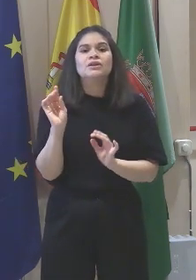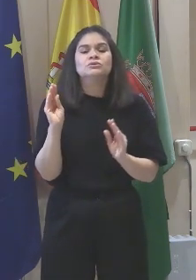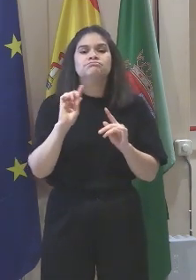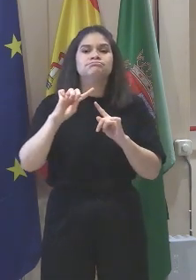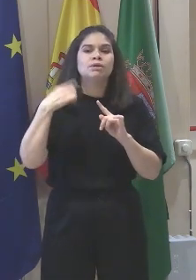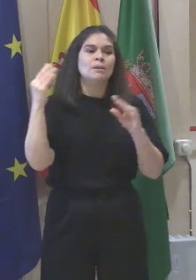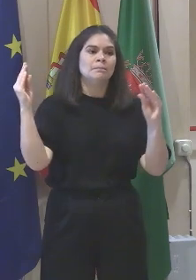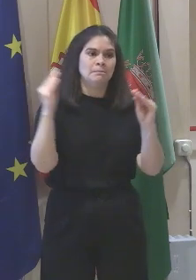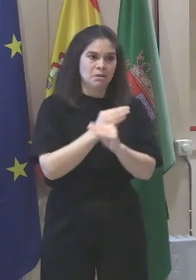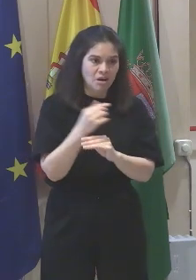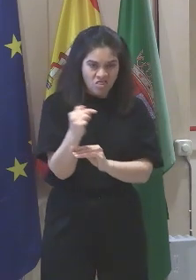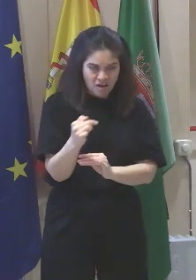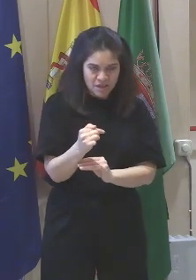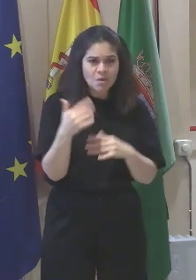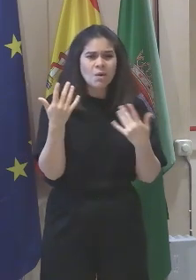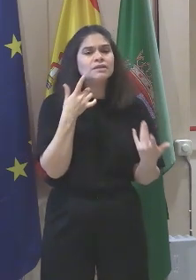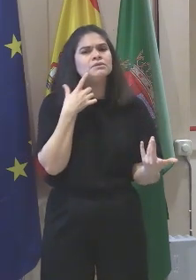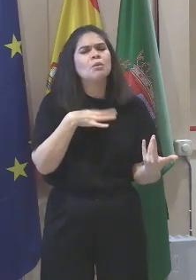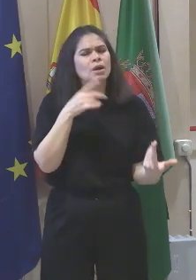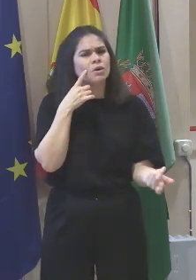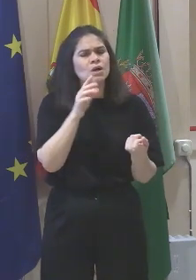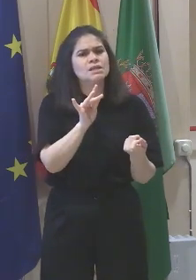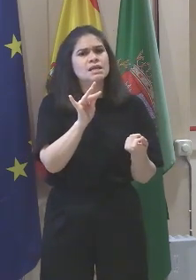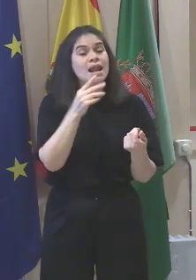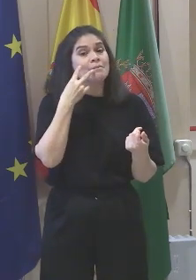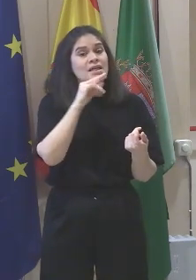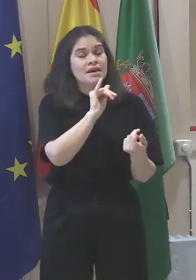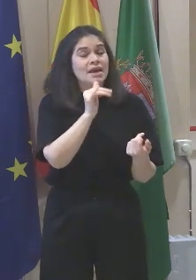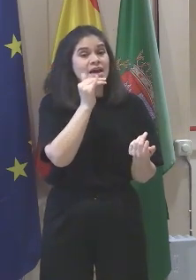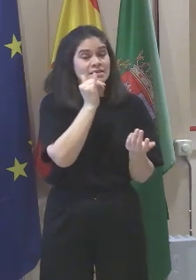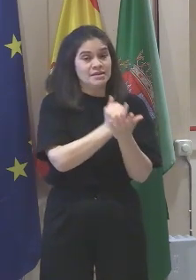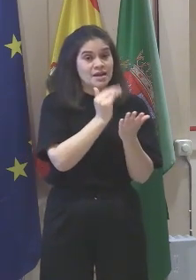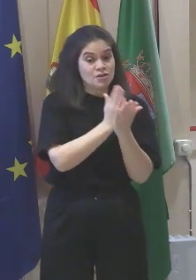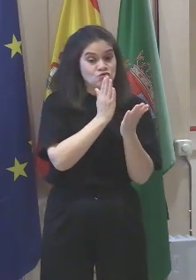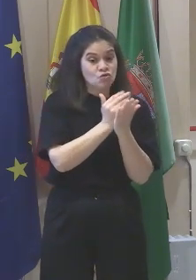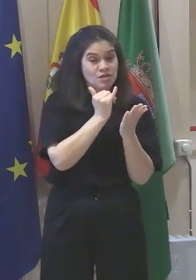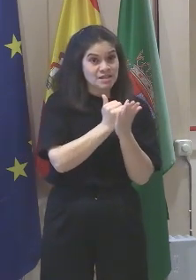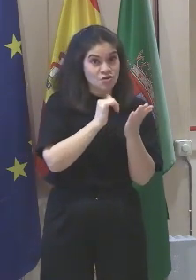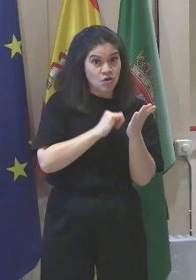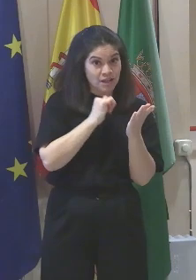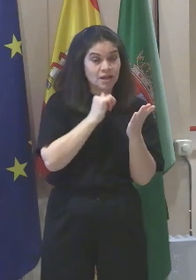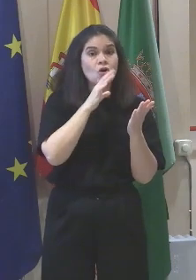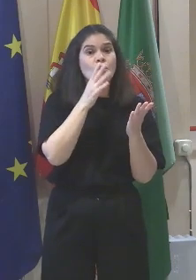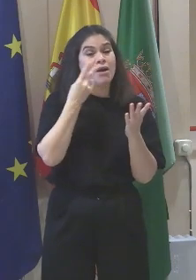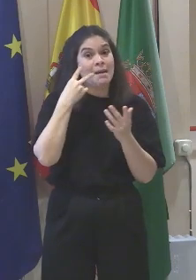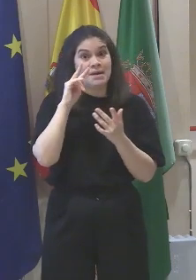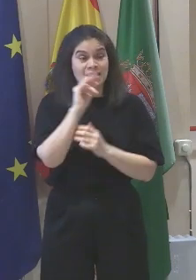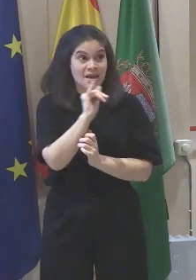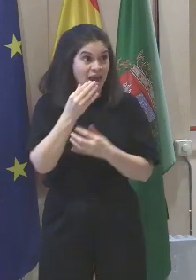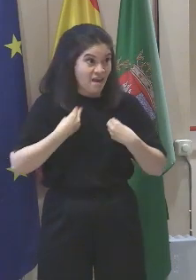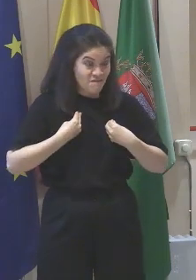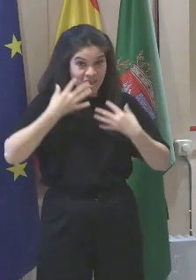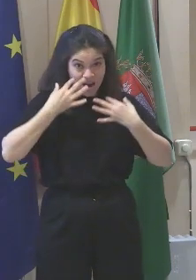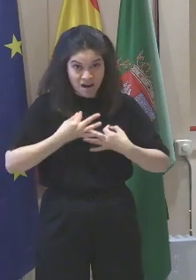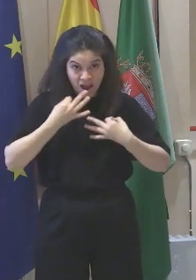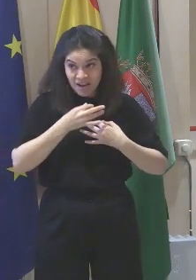adversos son manejables. La experiencia que tenemos tanto de los estudios de ensayos clínicos como de la experiencia en vida